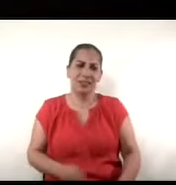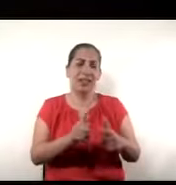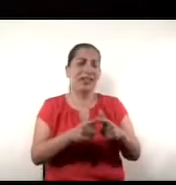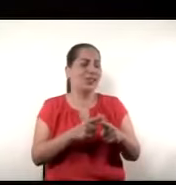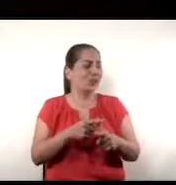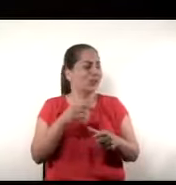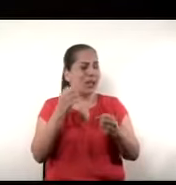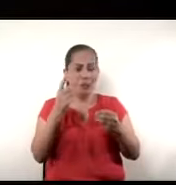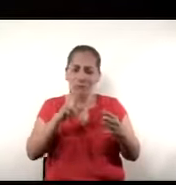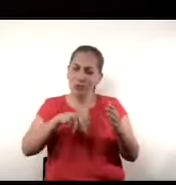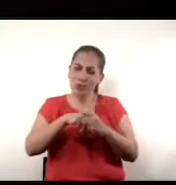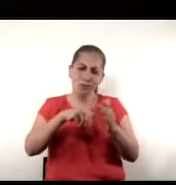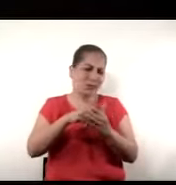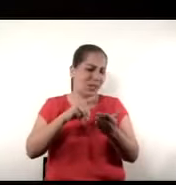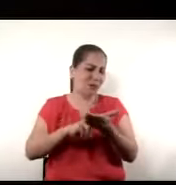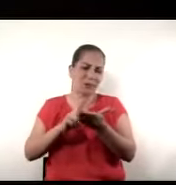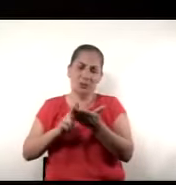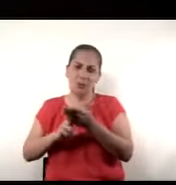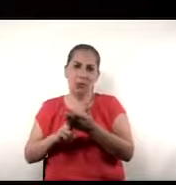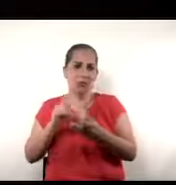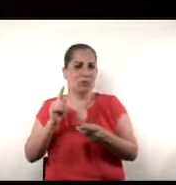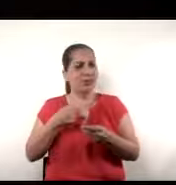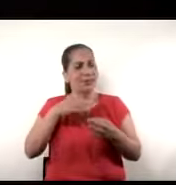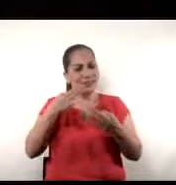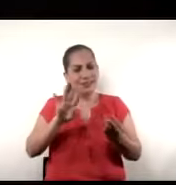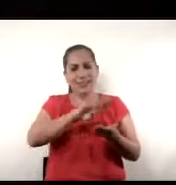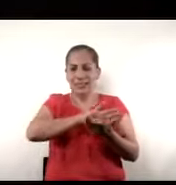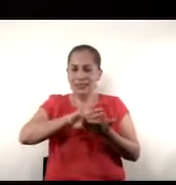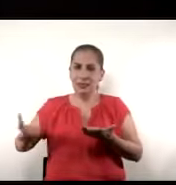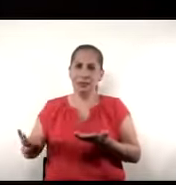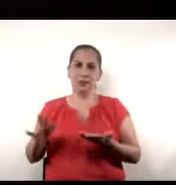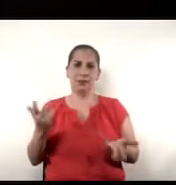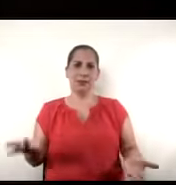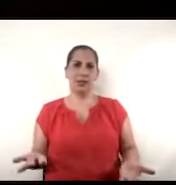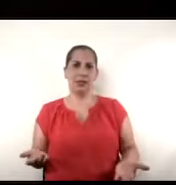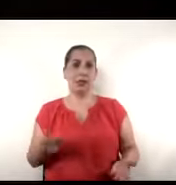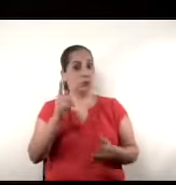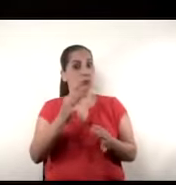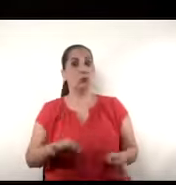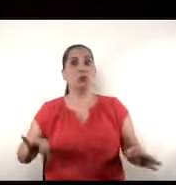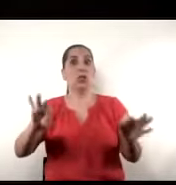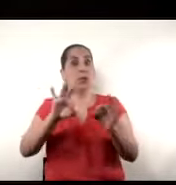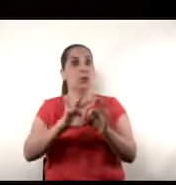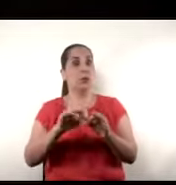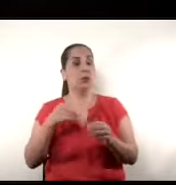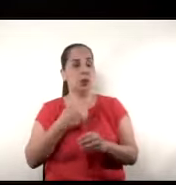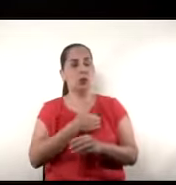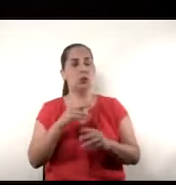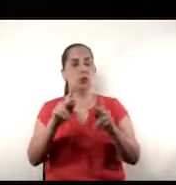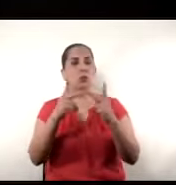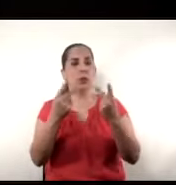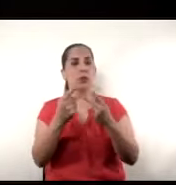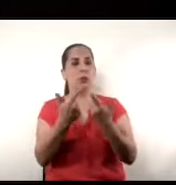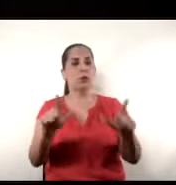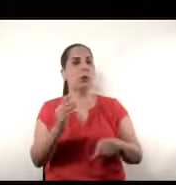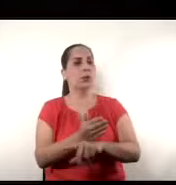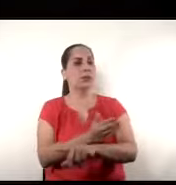de obstáculos para la actividad productiva es una consigna del Partido Liberal